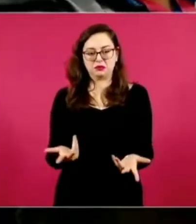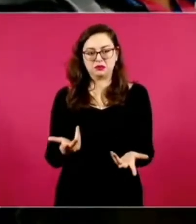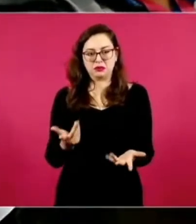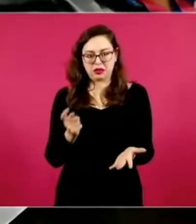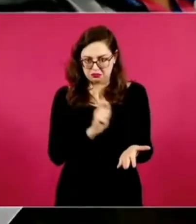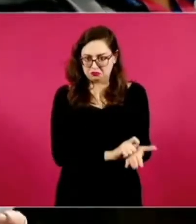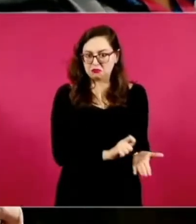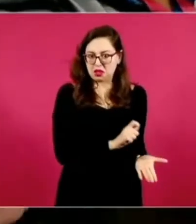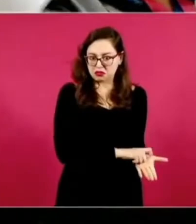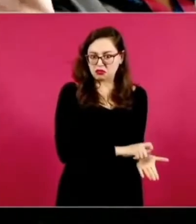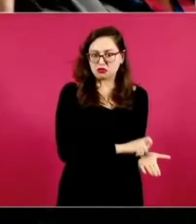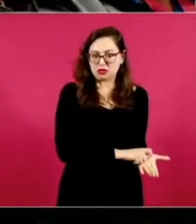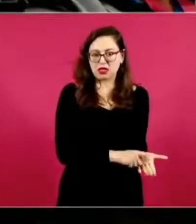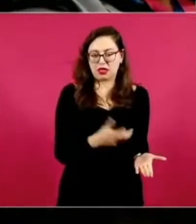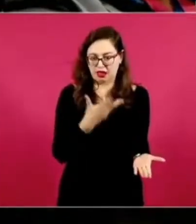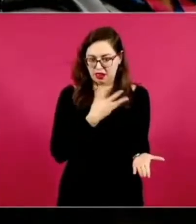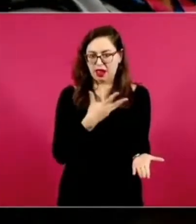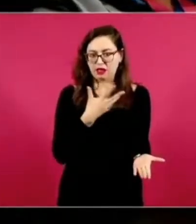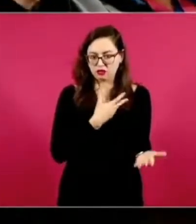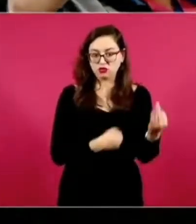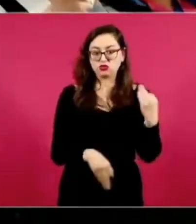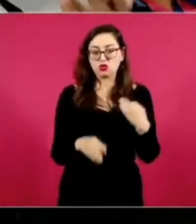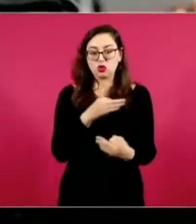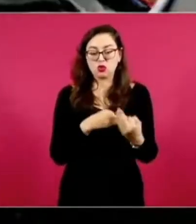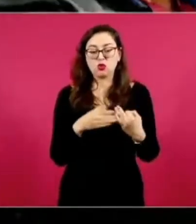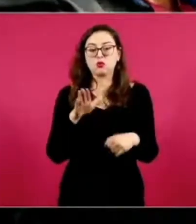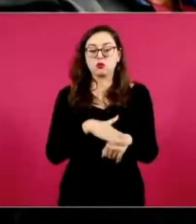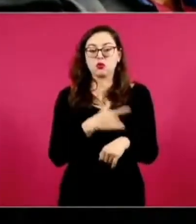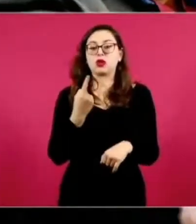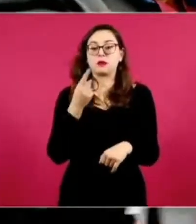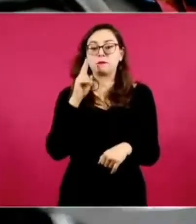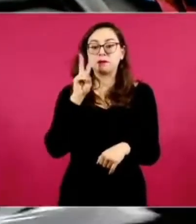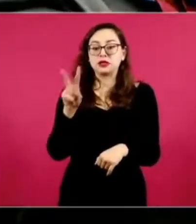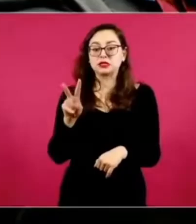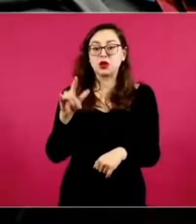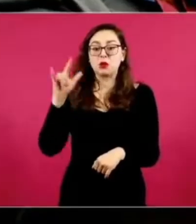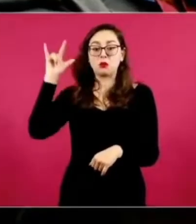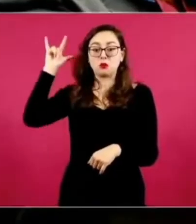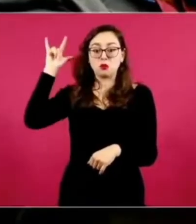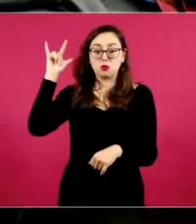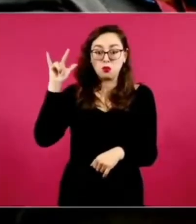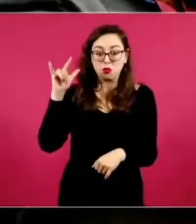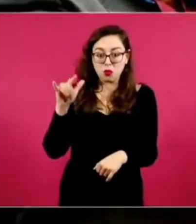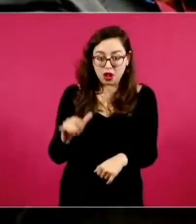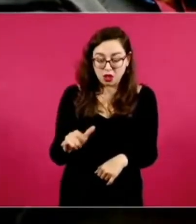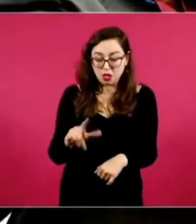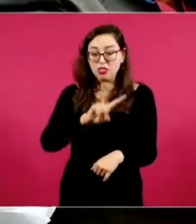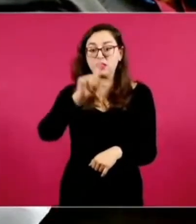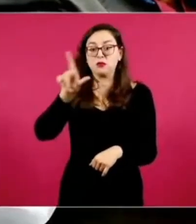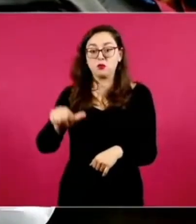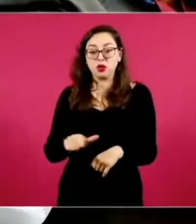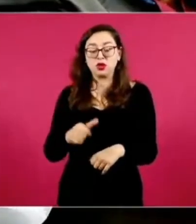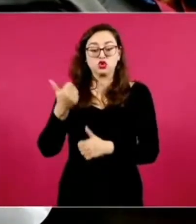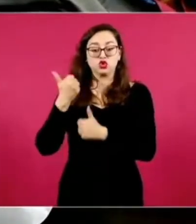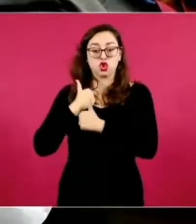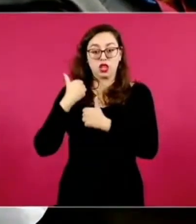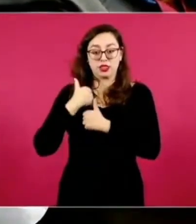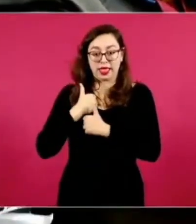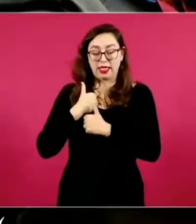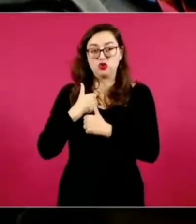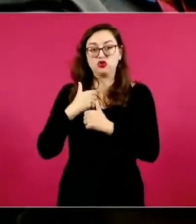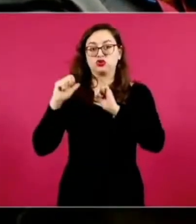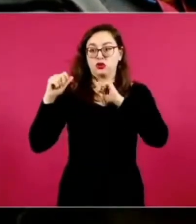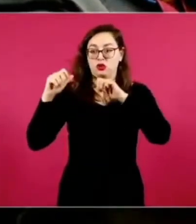guarismos porque sobre un vuelo lo que sigue después es que pasa el convoy. Está todos